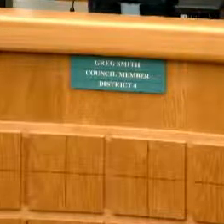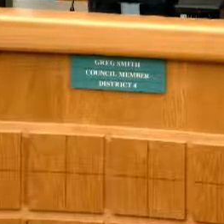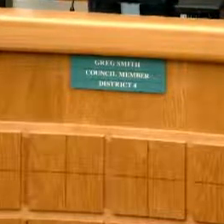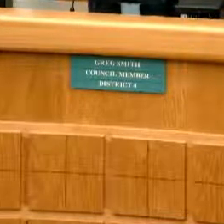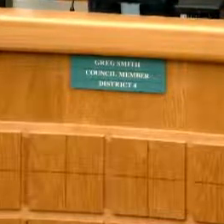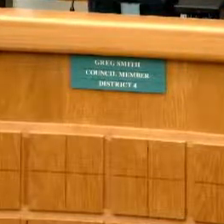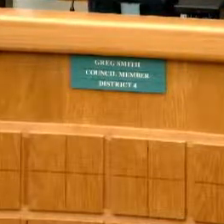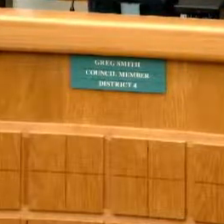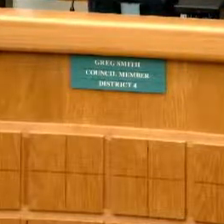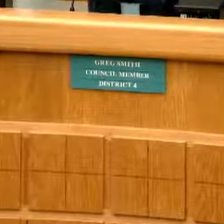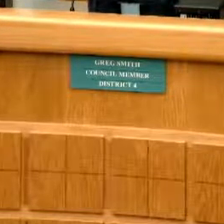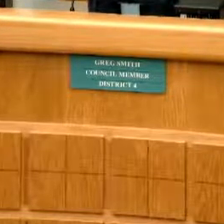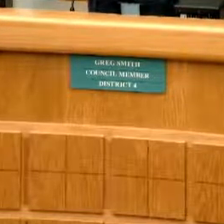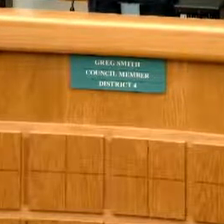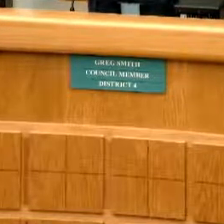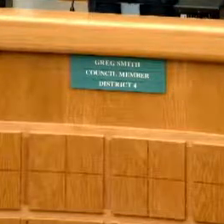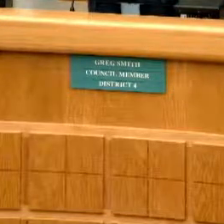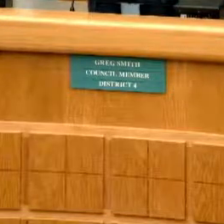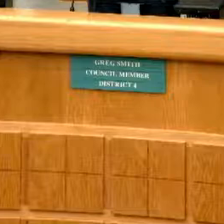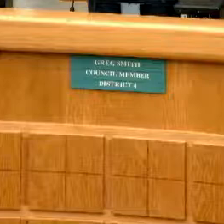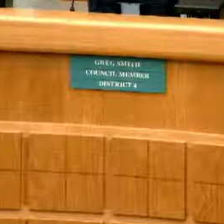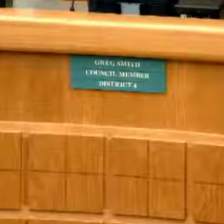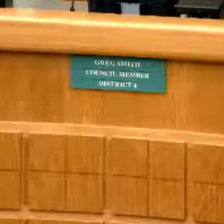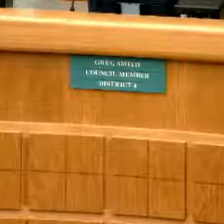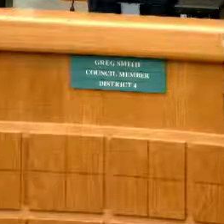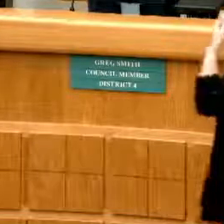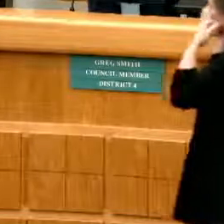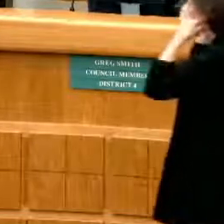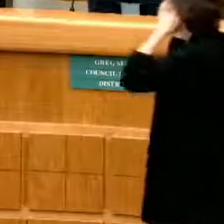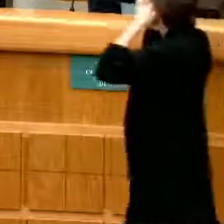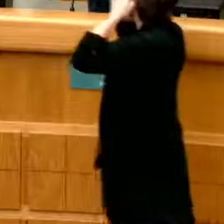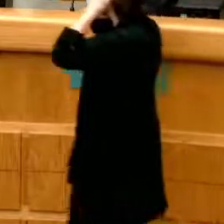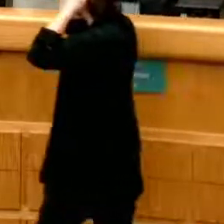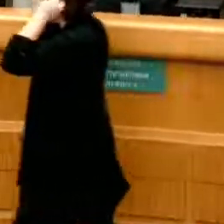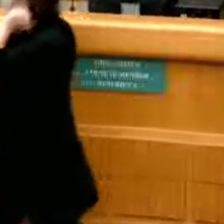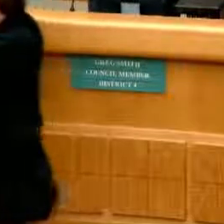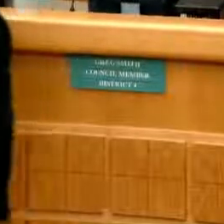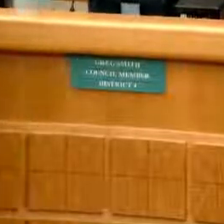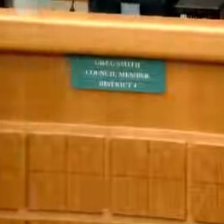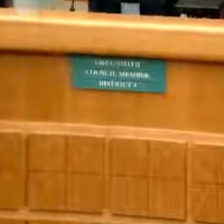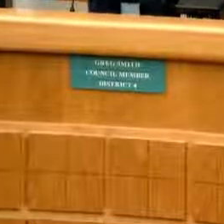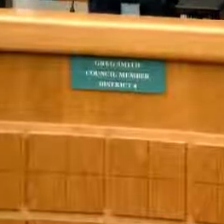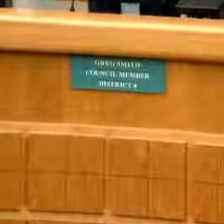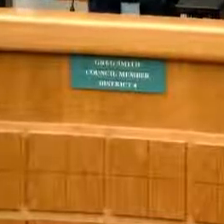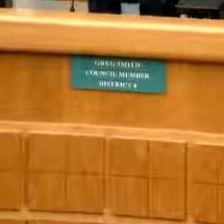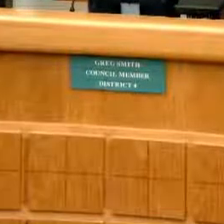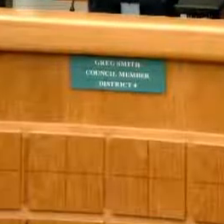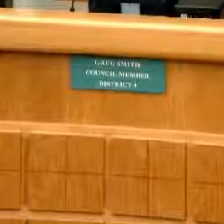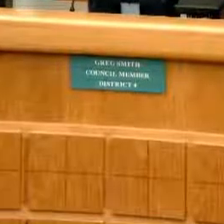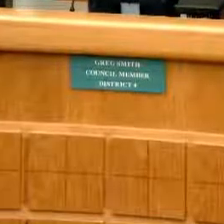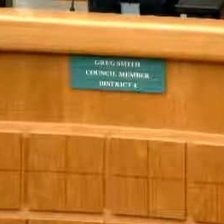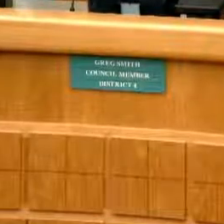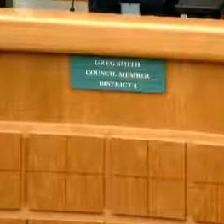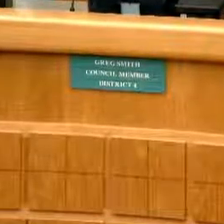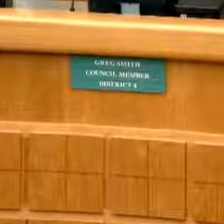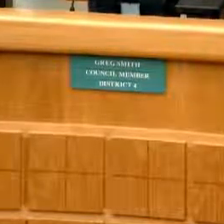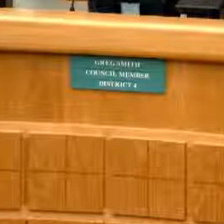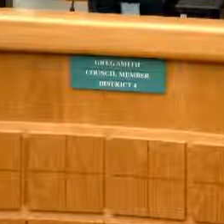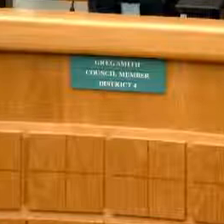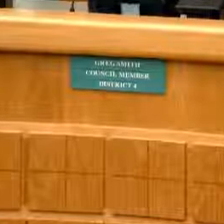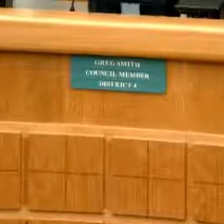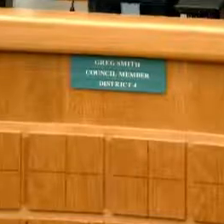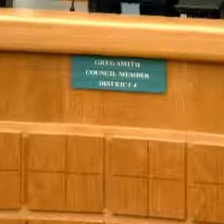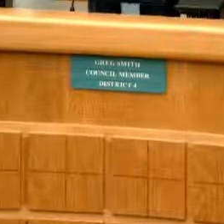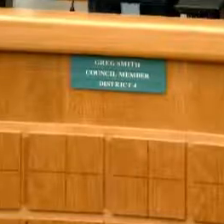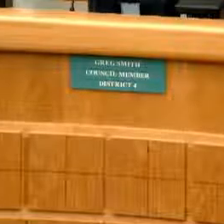Center, ubicado en el 1901 de la calle Shoreline. Esta mañana se llevó a cabo una clínica ahí mismo en el American Bank Center por parte del condado y